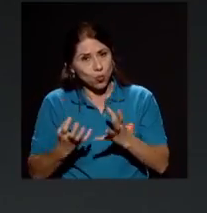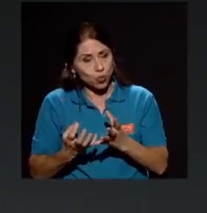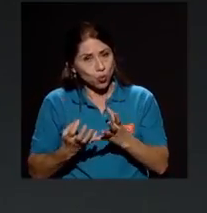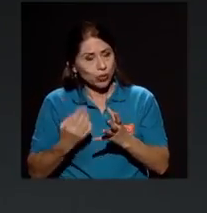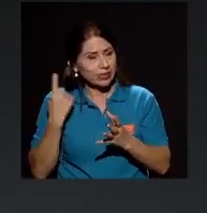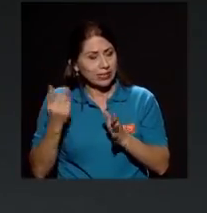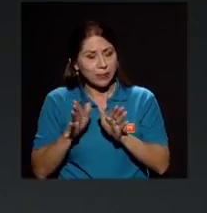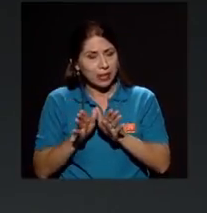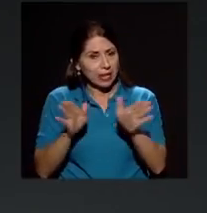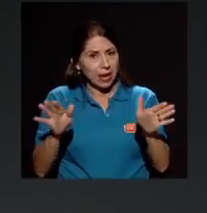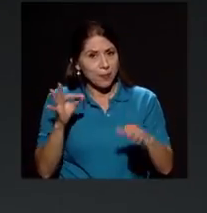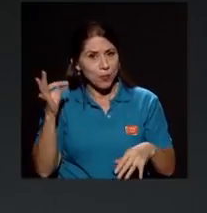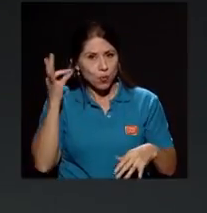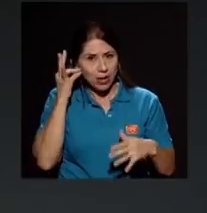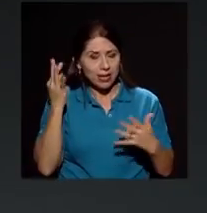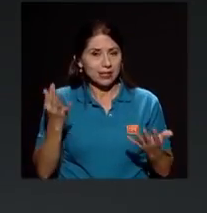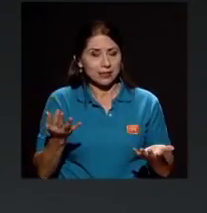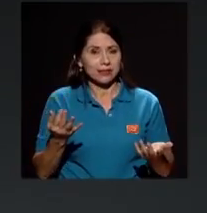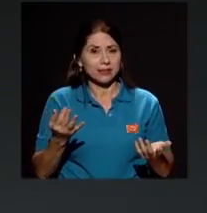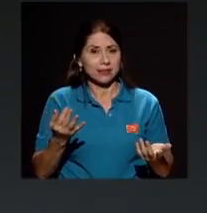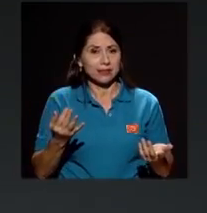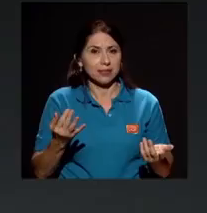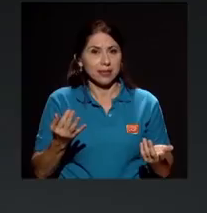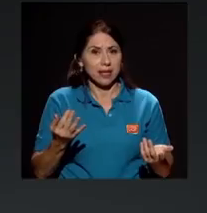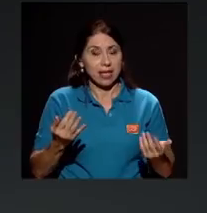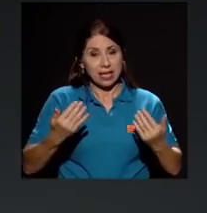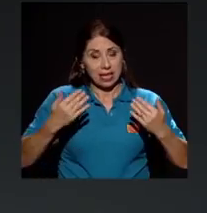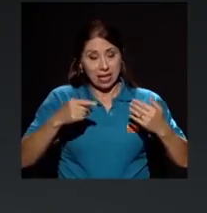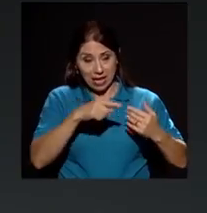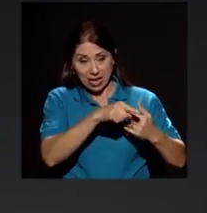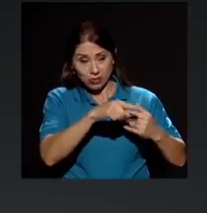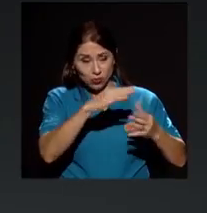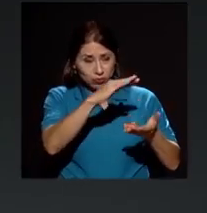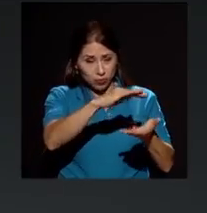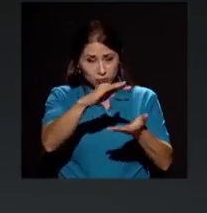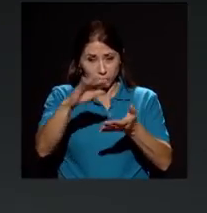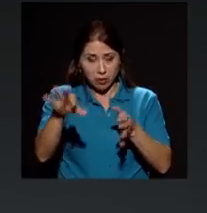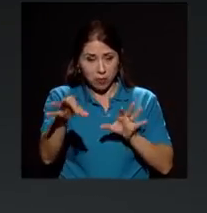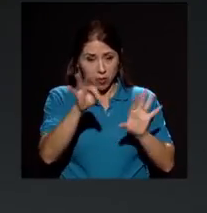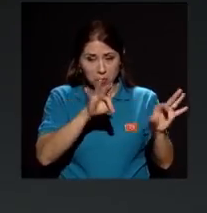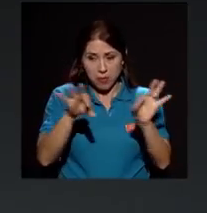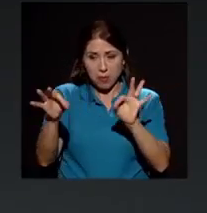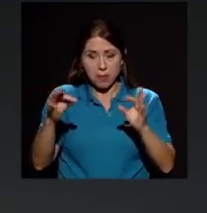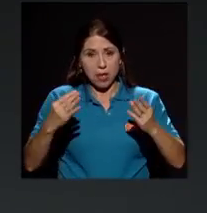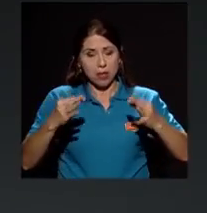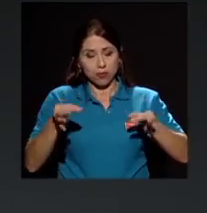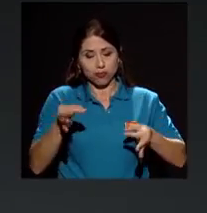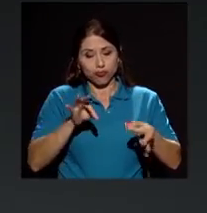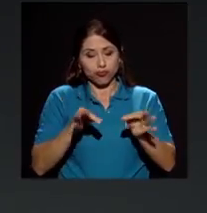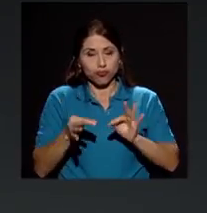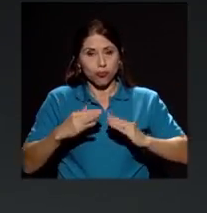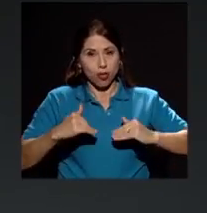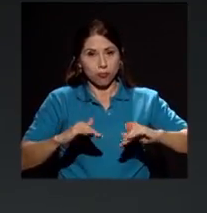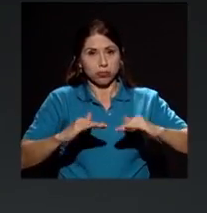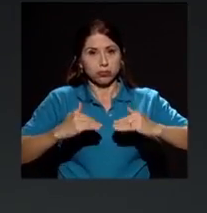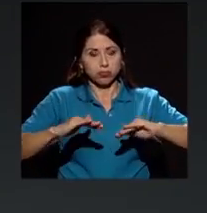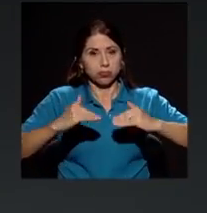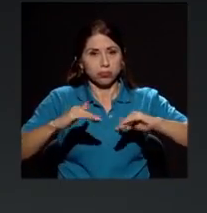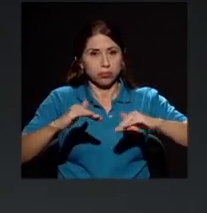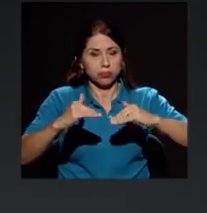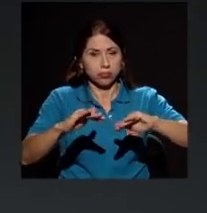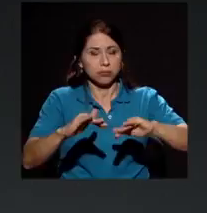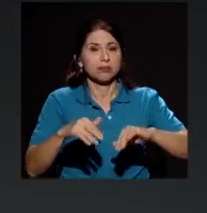que cosa en esa ropa y lo mismo que vinos